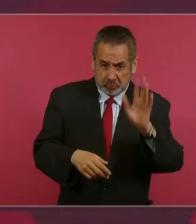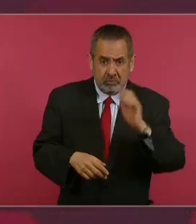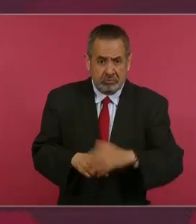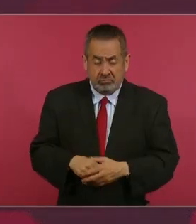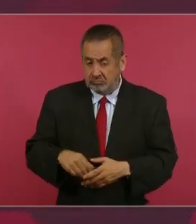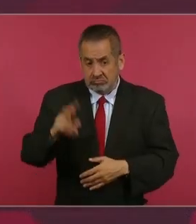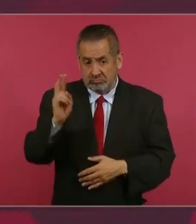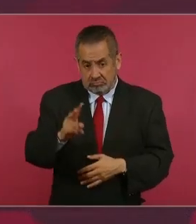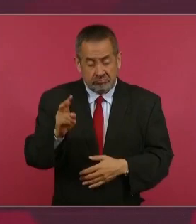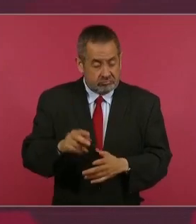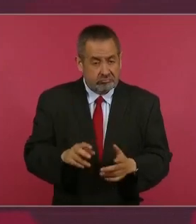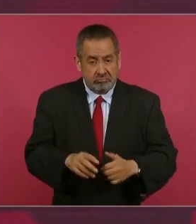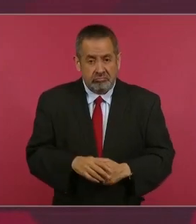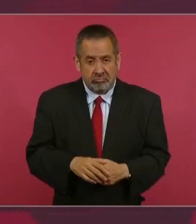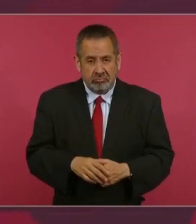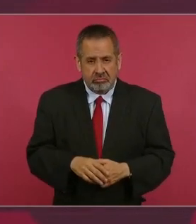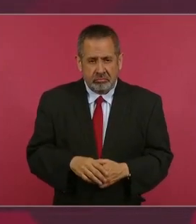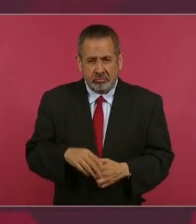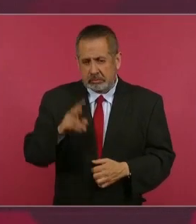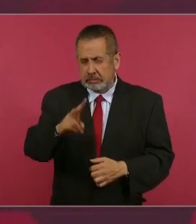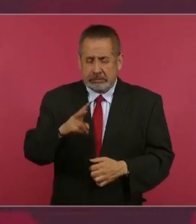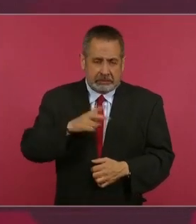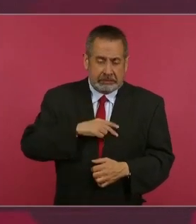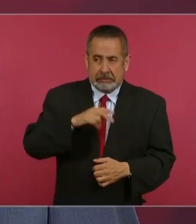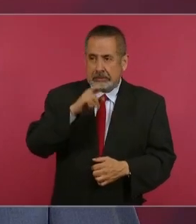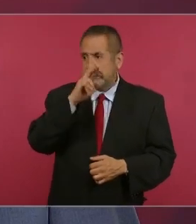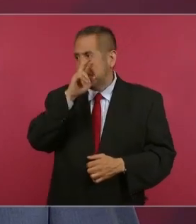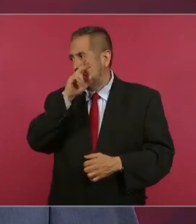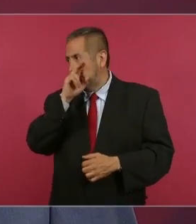La verdad, yo tenía mucha preocupación,